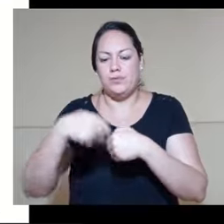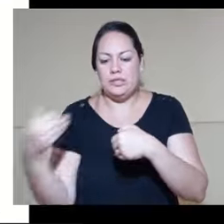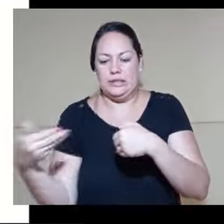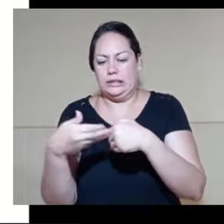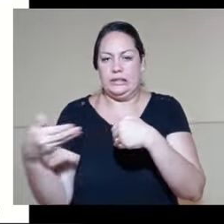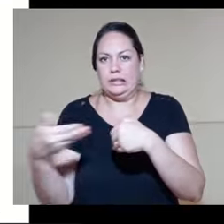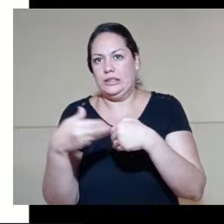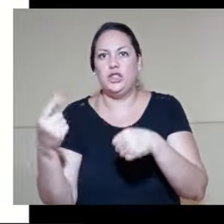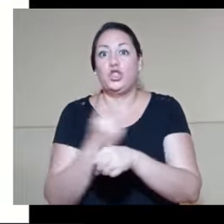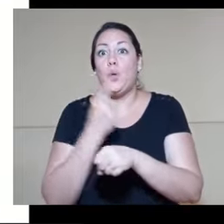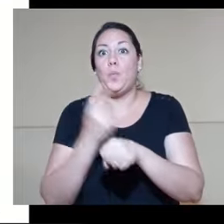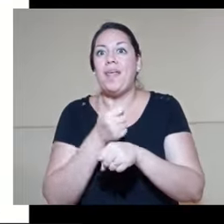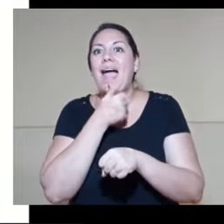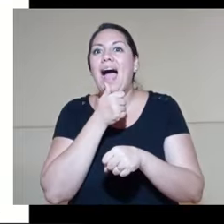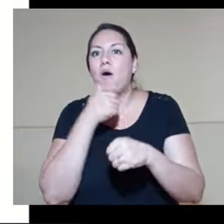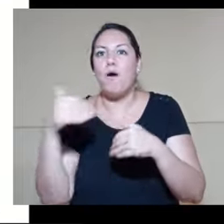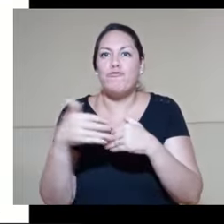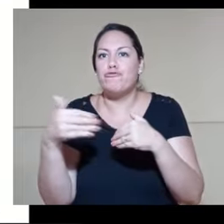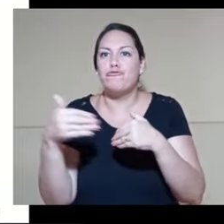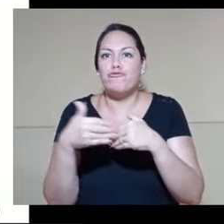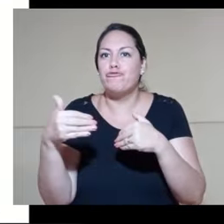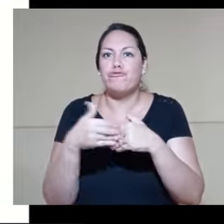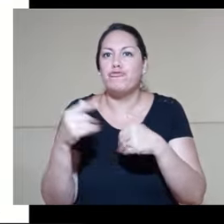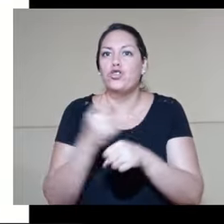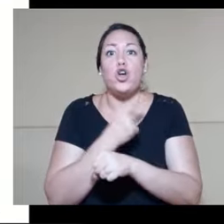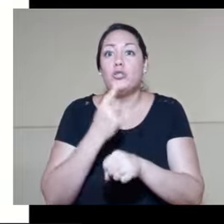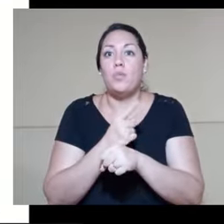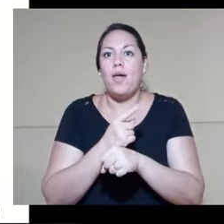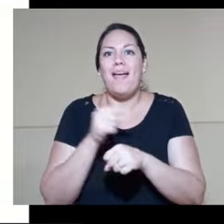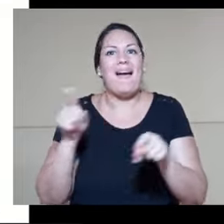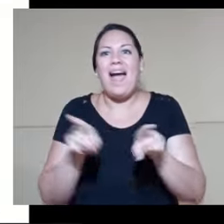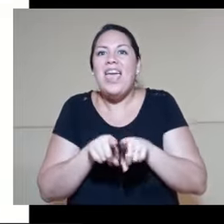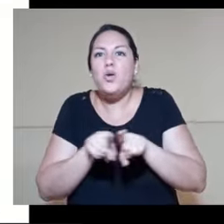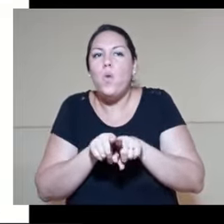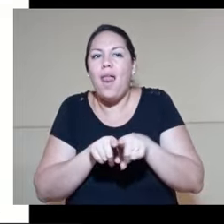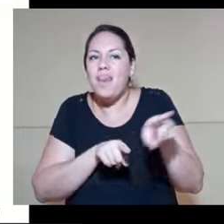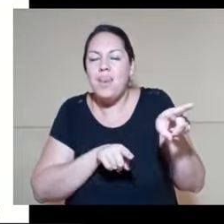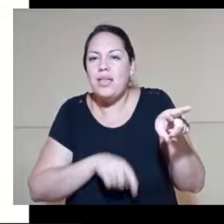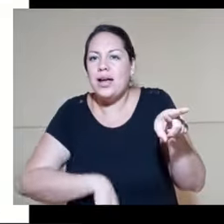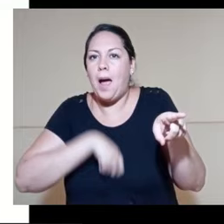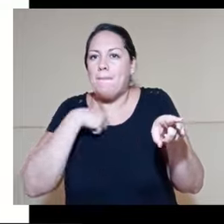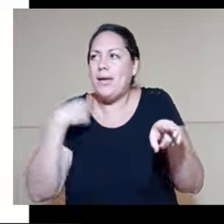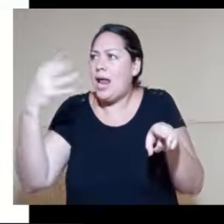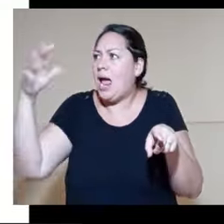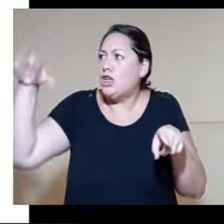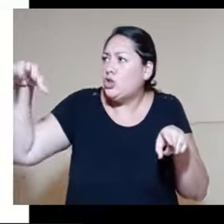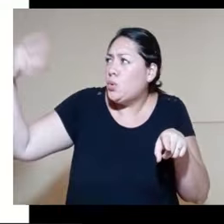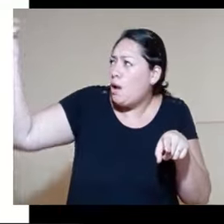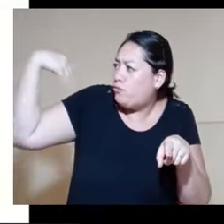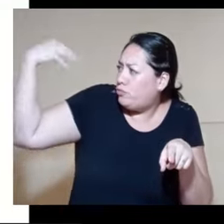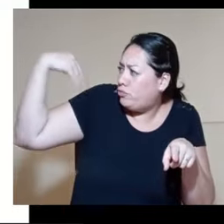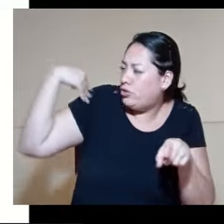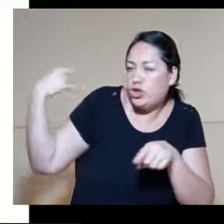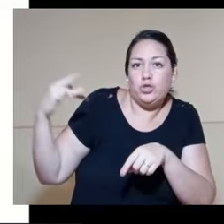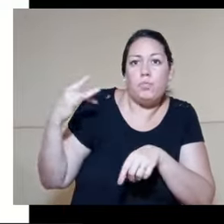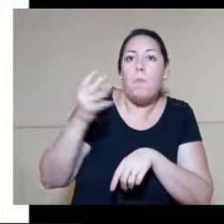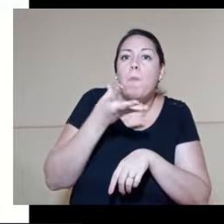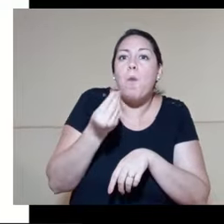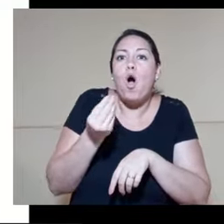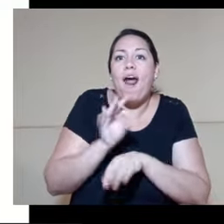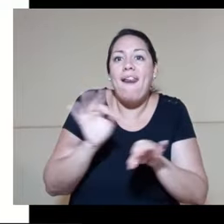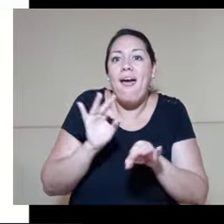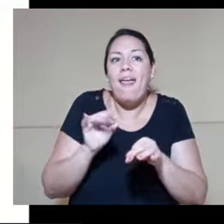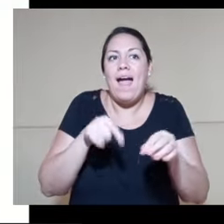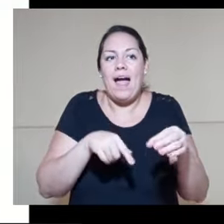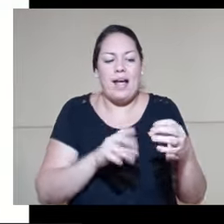sodio no lo deja entrar. Nosotros nos ponemos el impermeable para no mojarnos, las gotas de agua no nos mojan. Acá pasa lo mismo. La célula